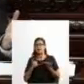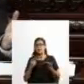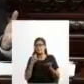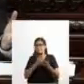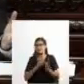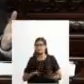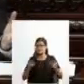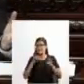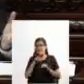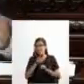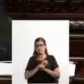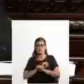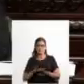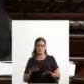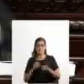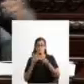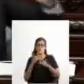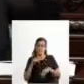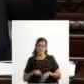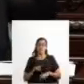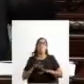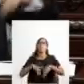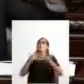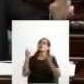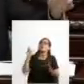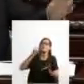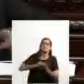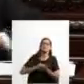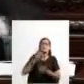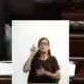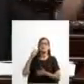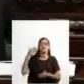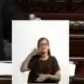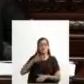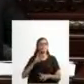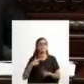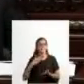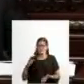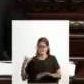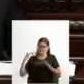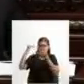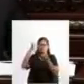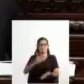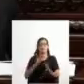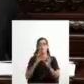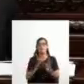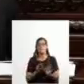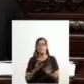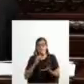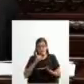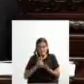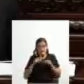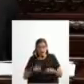discurso que me parece que está mal porque acá parece que cualquier inversor que viene de afuera le tenemos que dar todo y el que está hace